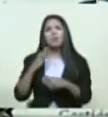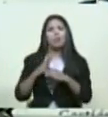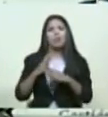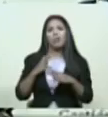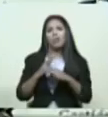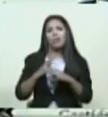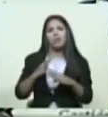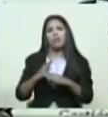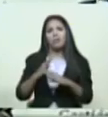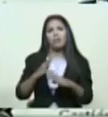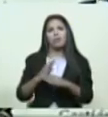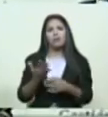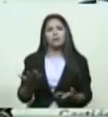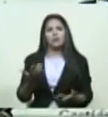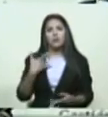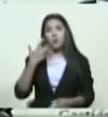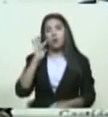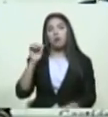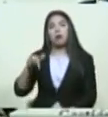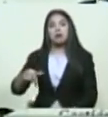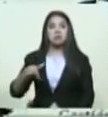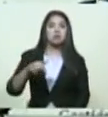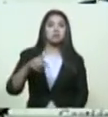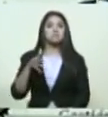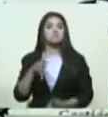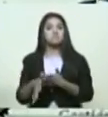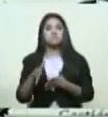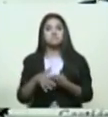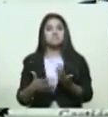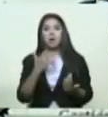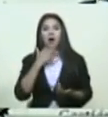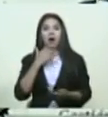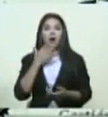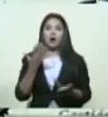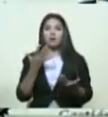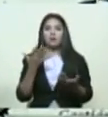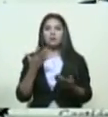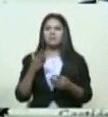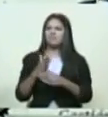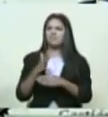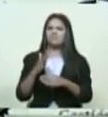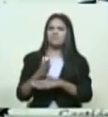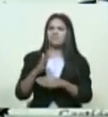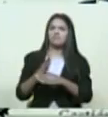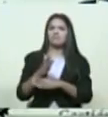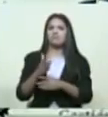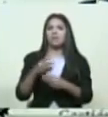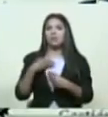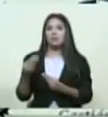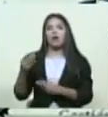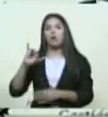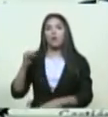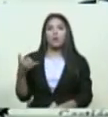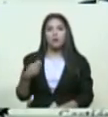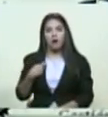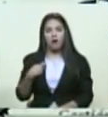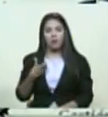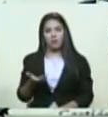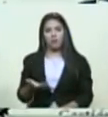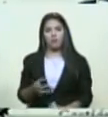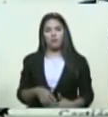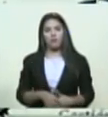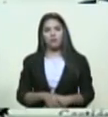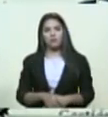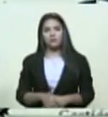nunca, parecía que aquí era una especie de rebatiña o piñata dar el beneficio de la